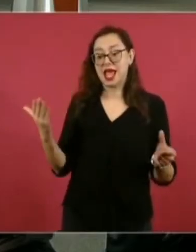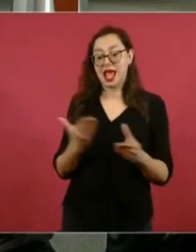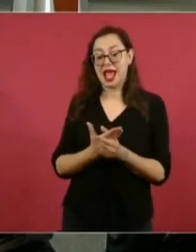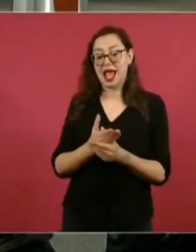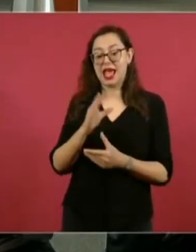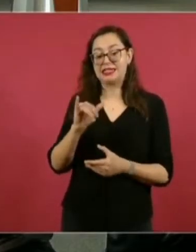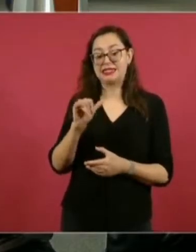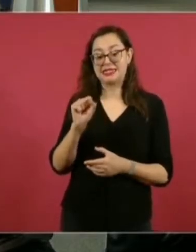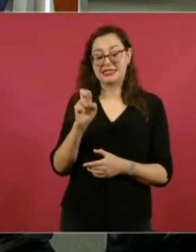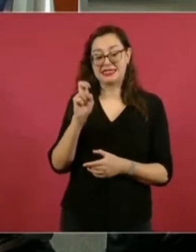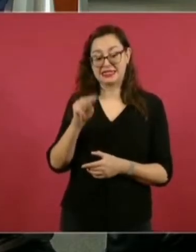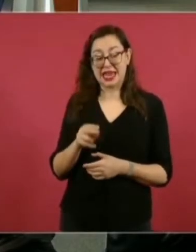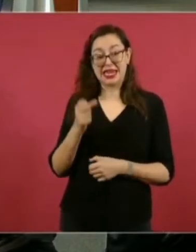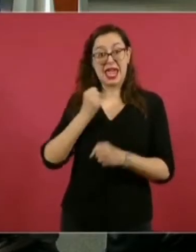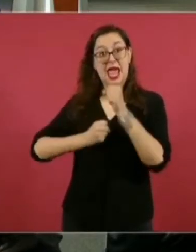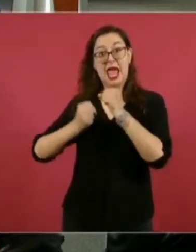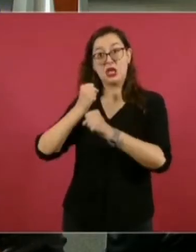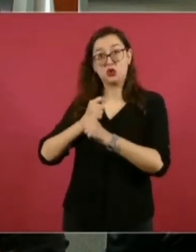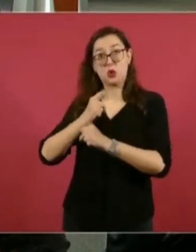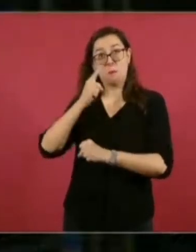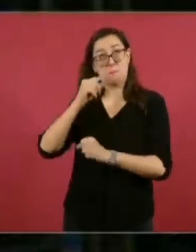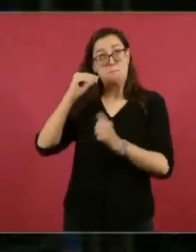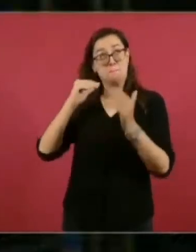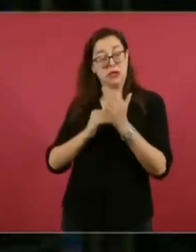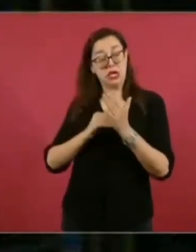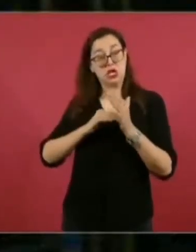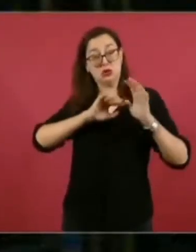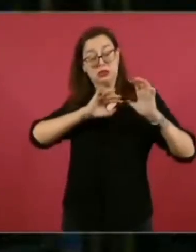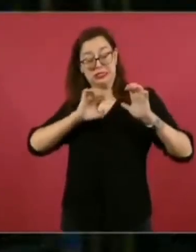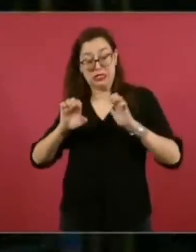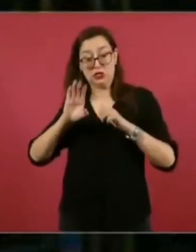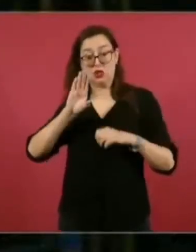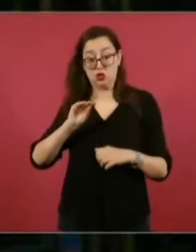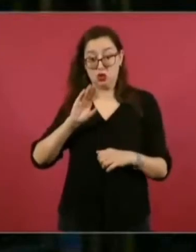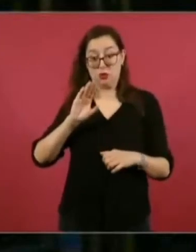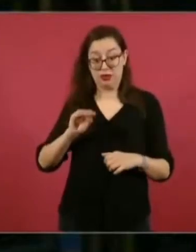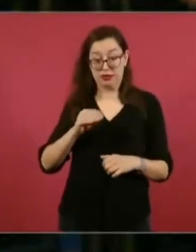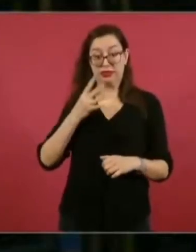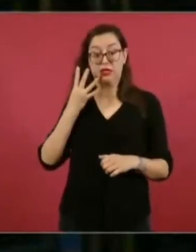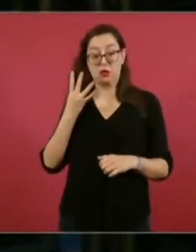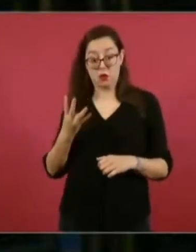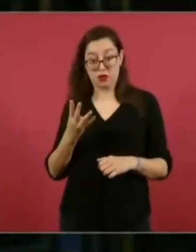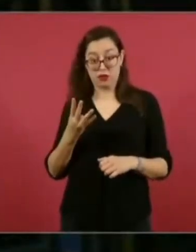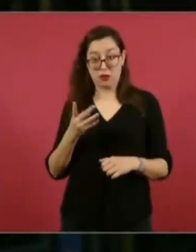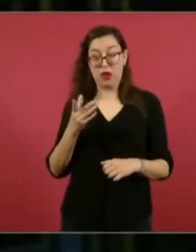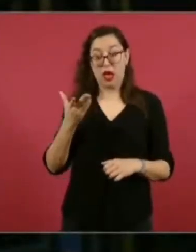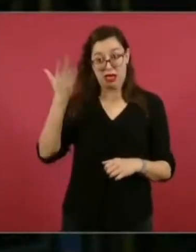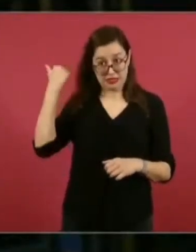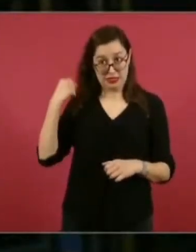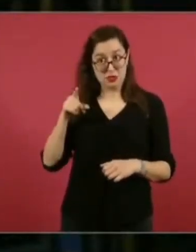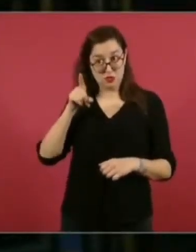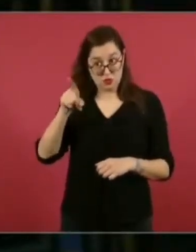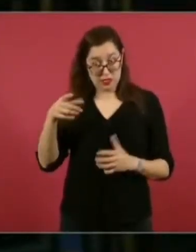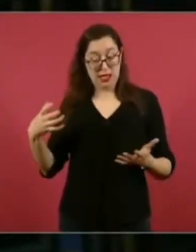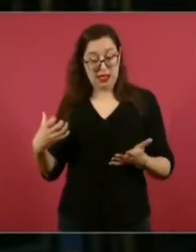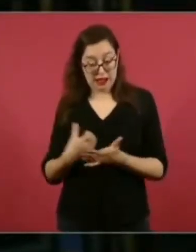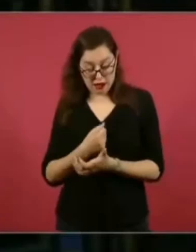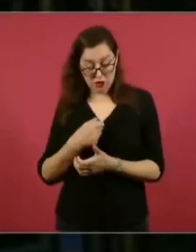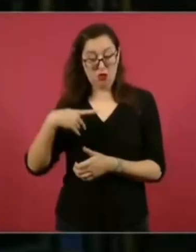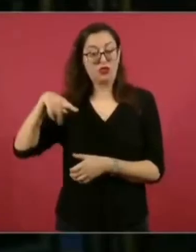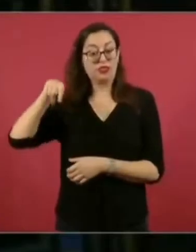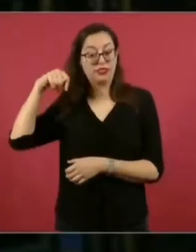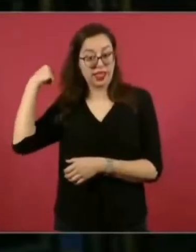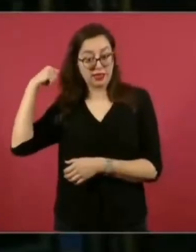de 1994, cuando fue quien ganó la elección de Tabasco, y venía ahí la lista de